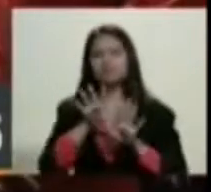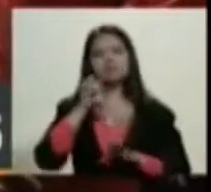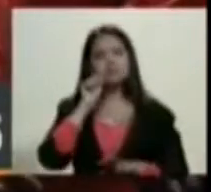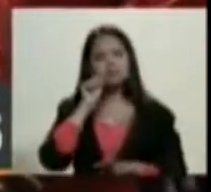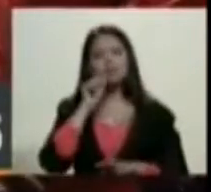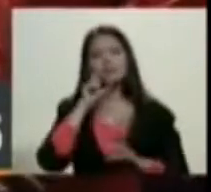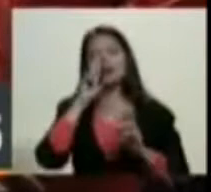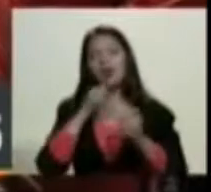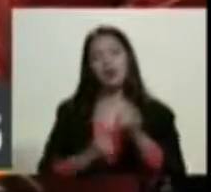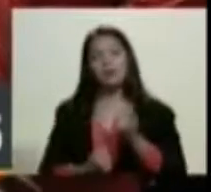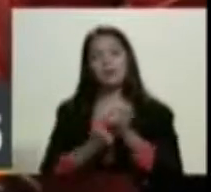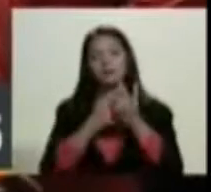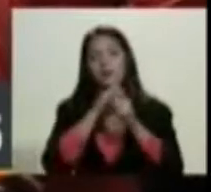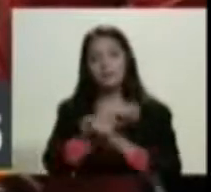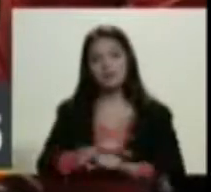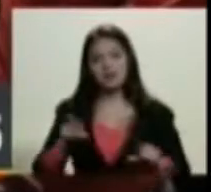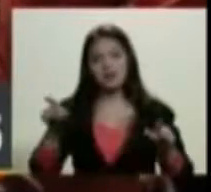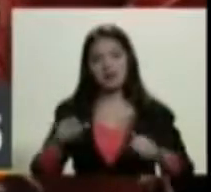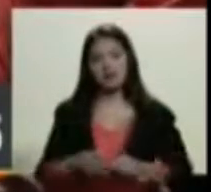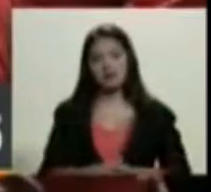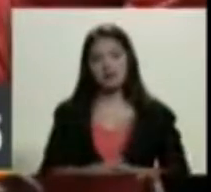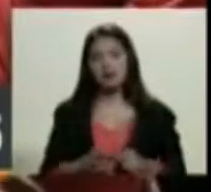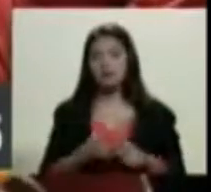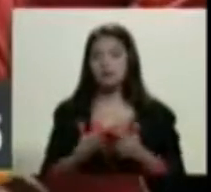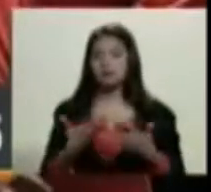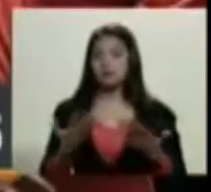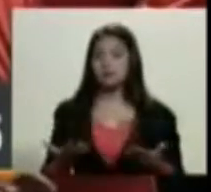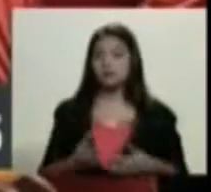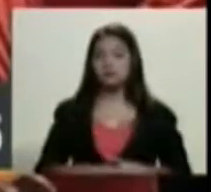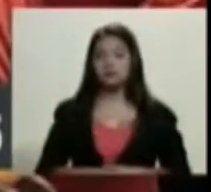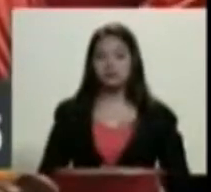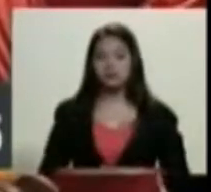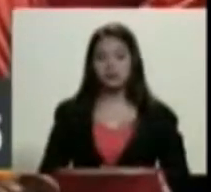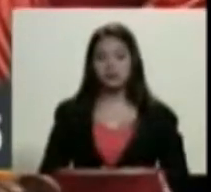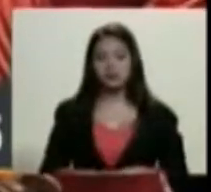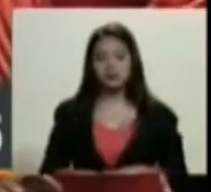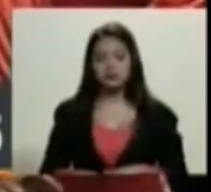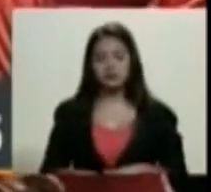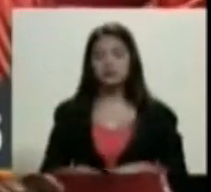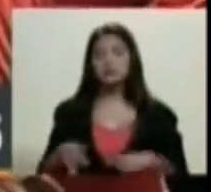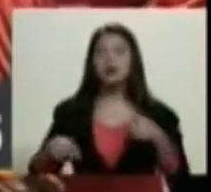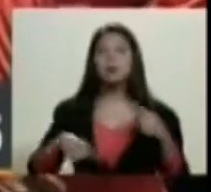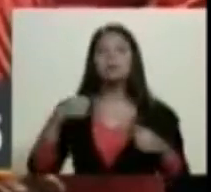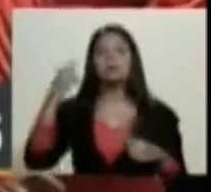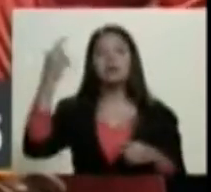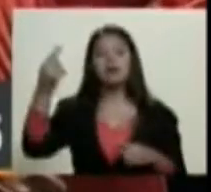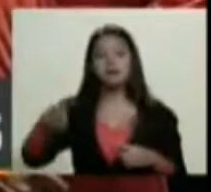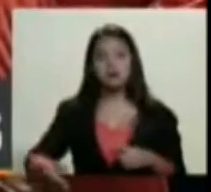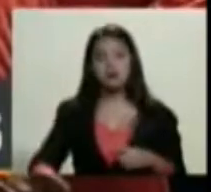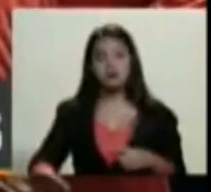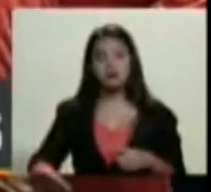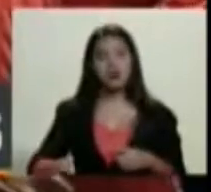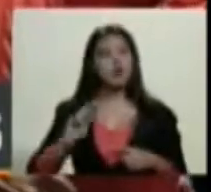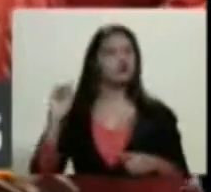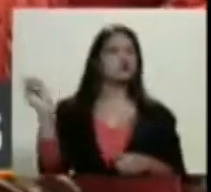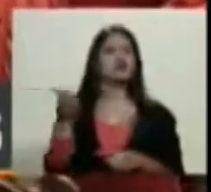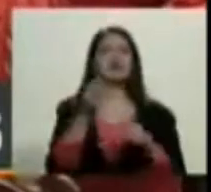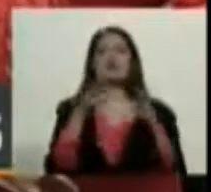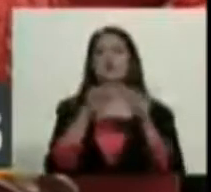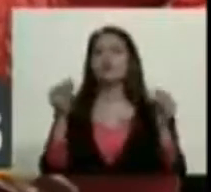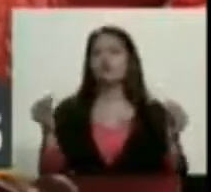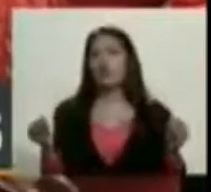el respaldo y el mensaje. Así que, compatriotas, mañana todos